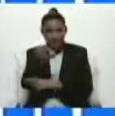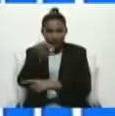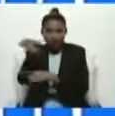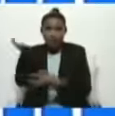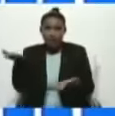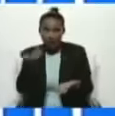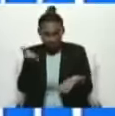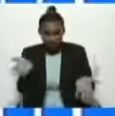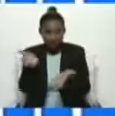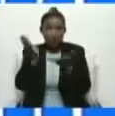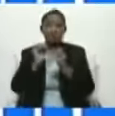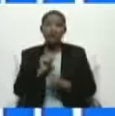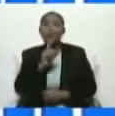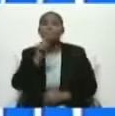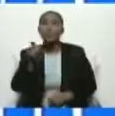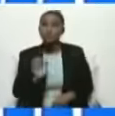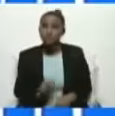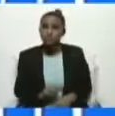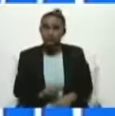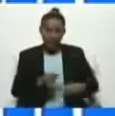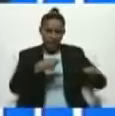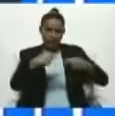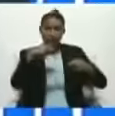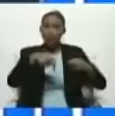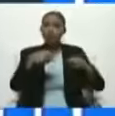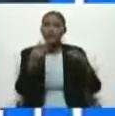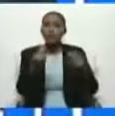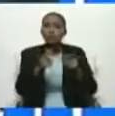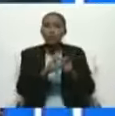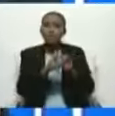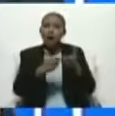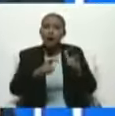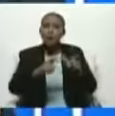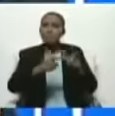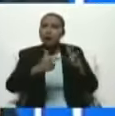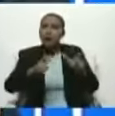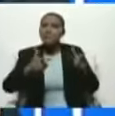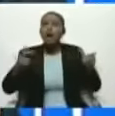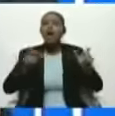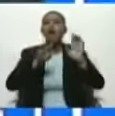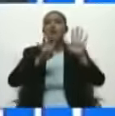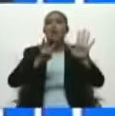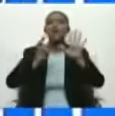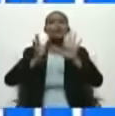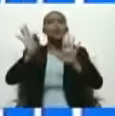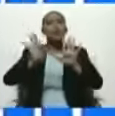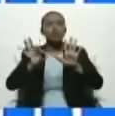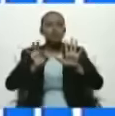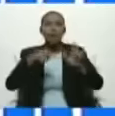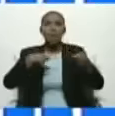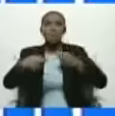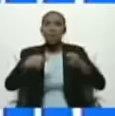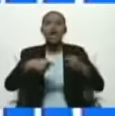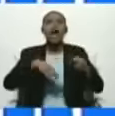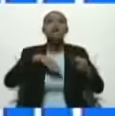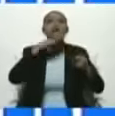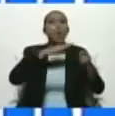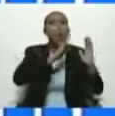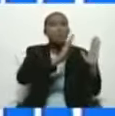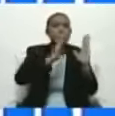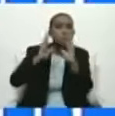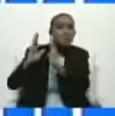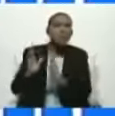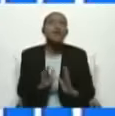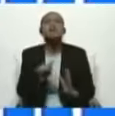barrios y en los sectores populares del país. Abastecimiento del 98%, del 99%. ¿Quién acabó con